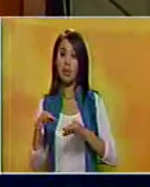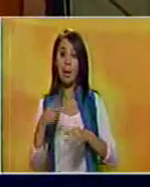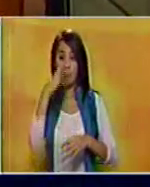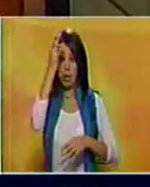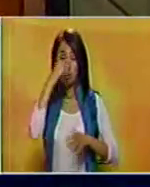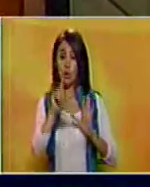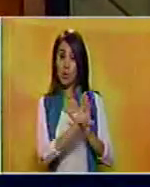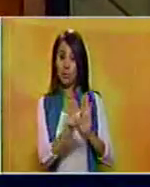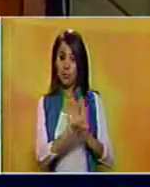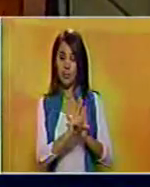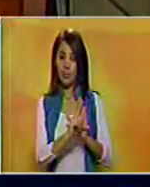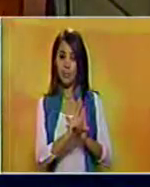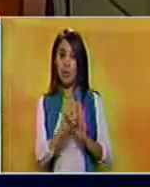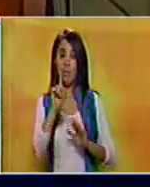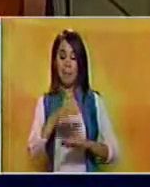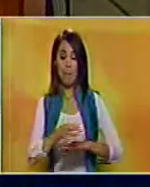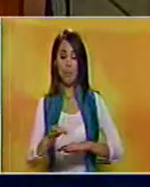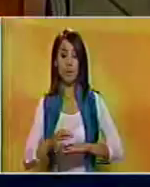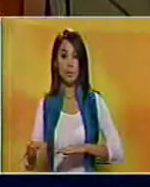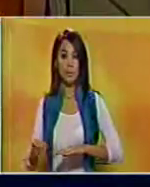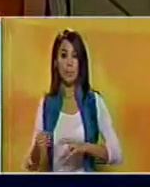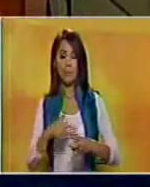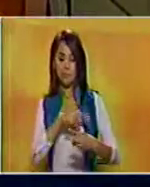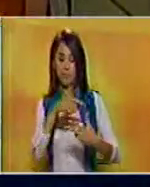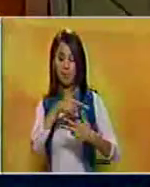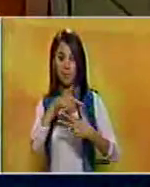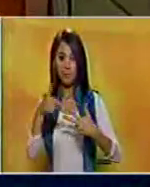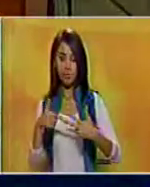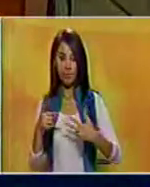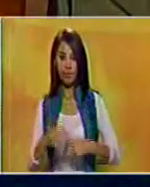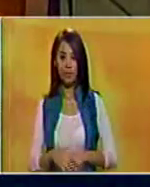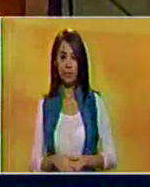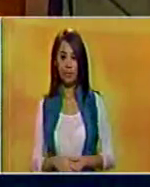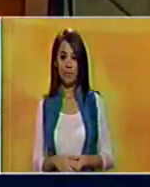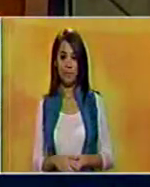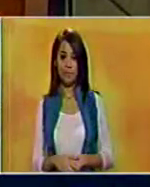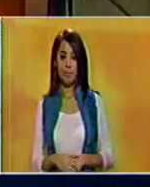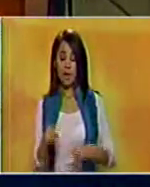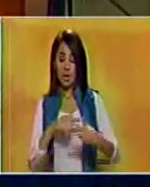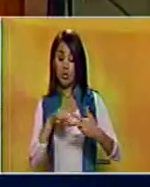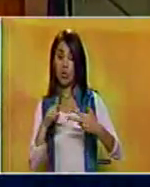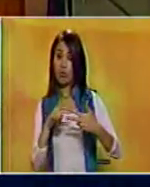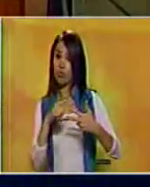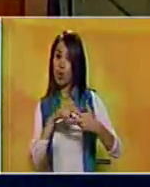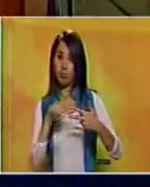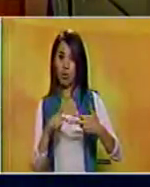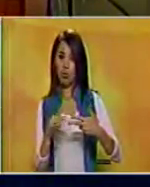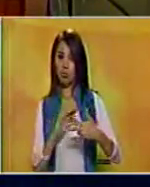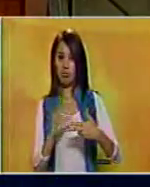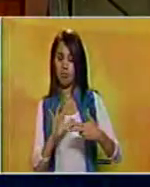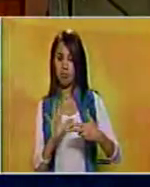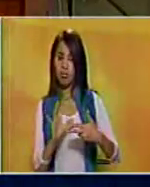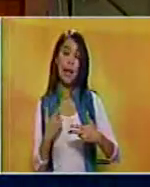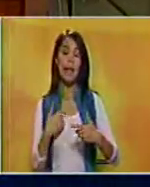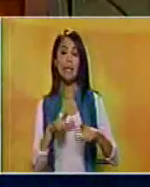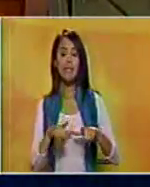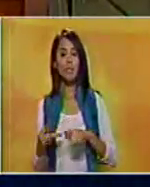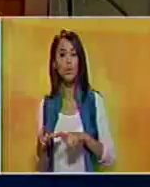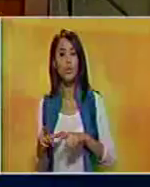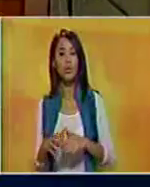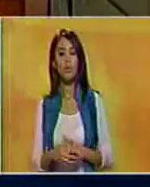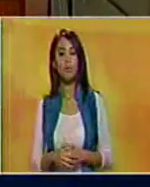legislativos estadales y elecciones para consejos municipales. Estos últimos dos que ya tenían el